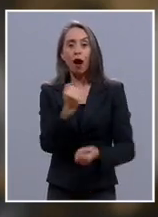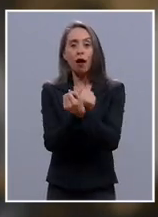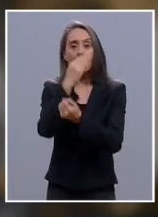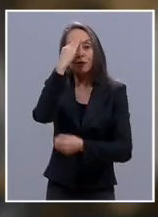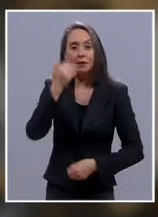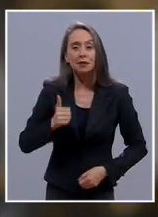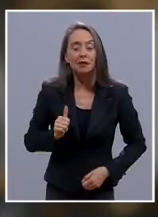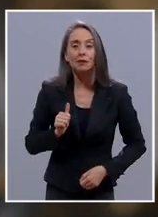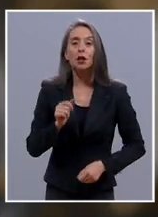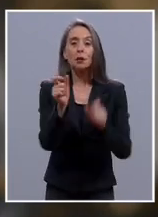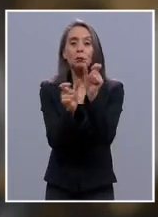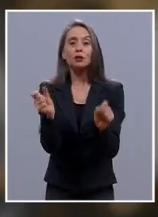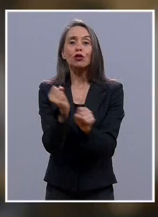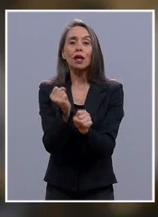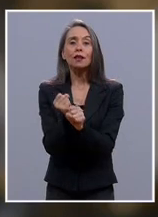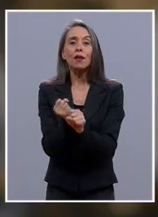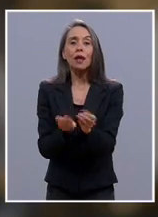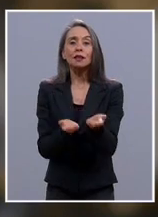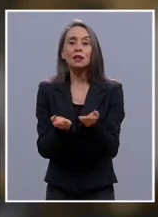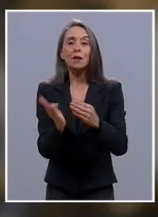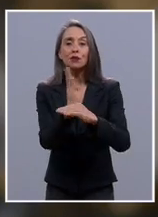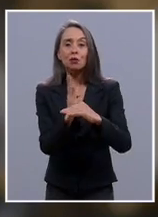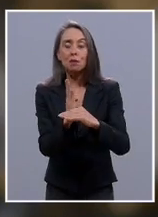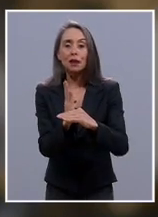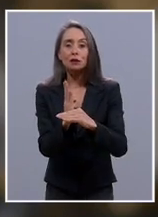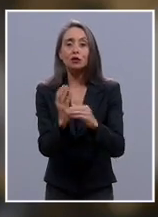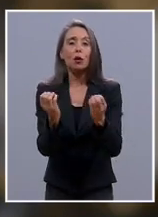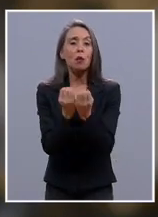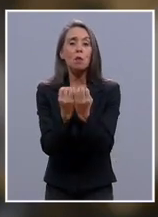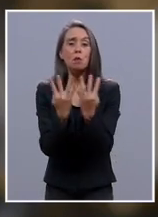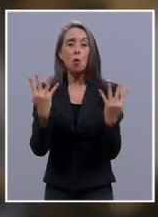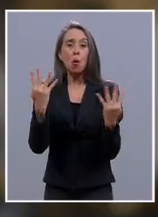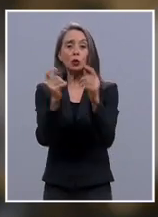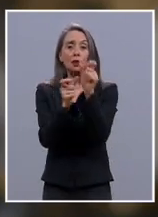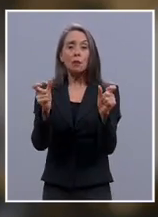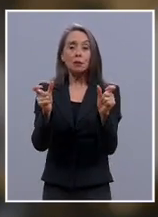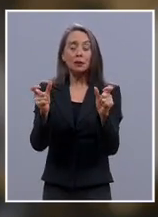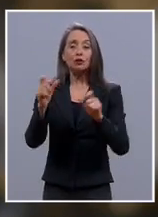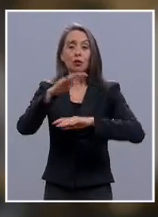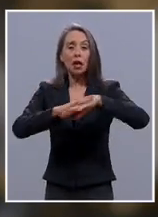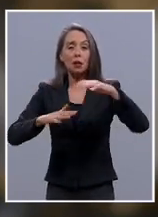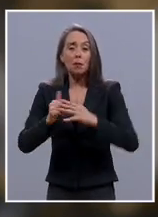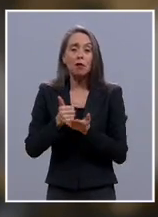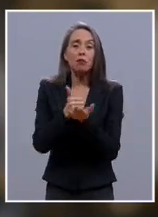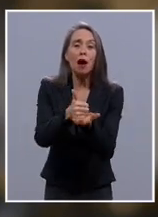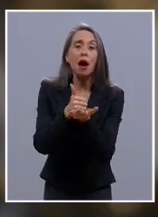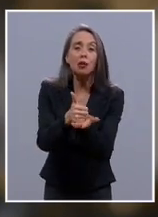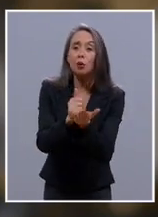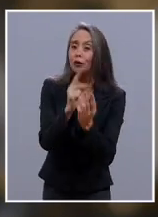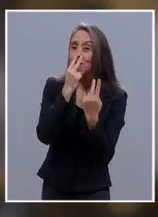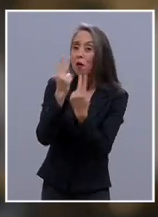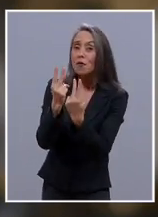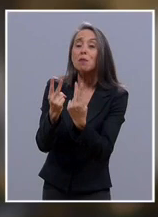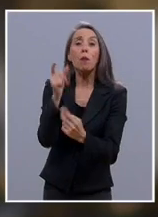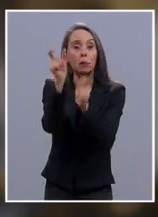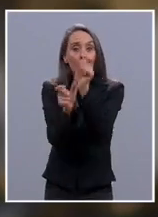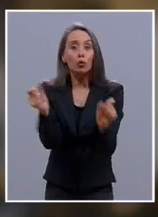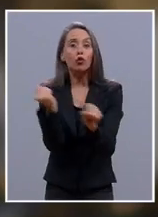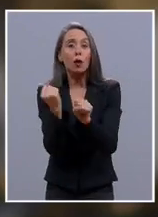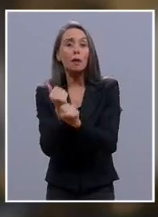trabajadores de servicios básicos y a ese verdadero ejército de invisibles manos que trabajan diariamente